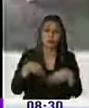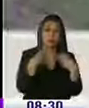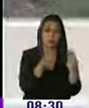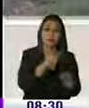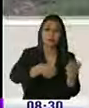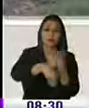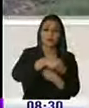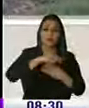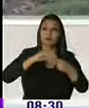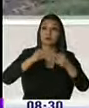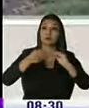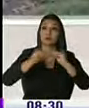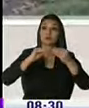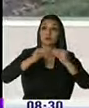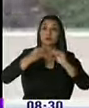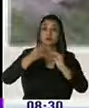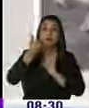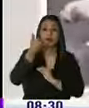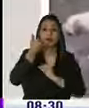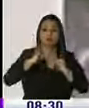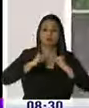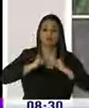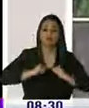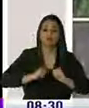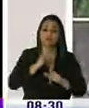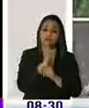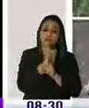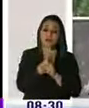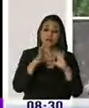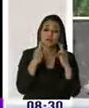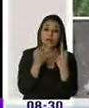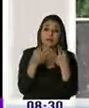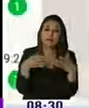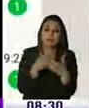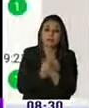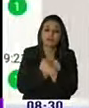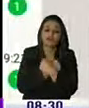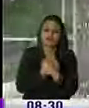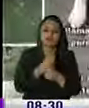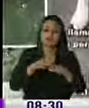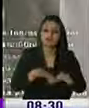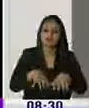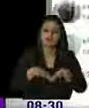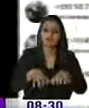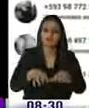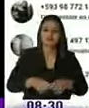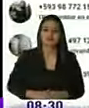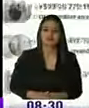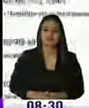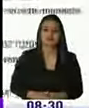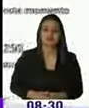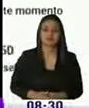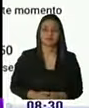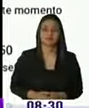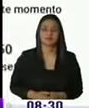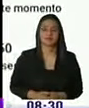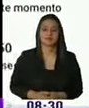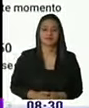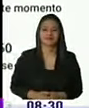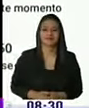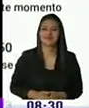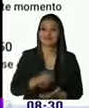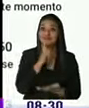Ahí están los números, estamos muy tristes, no es para menos, todo el mundo. Son parte importante de la familia, los peludos. Mira, y aquí hay otro más.